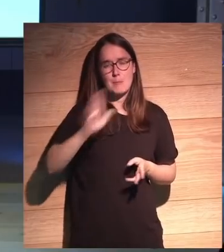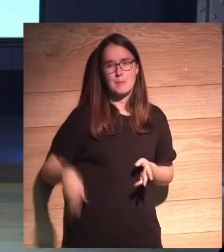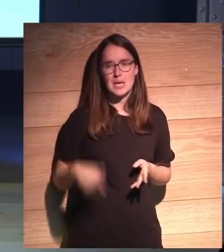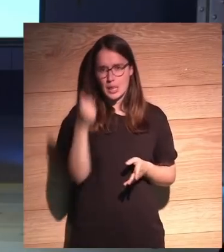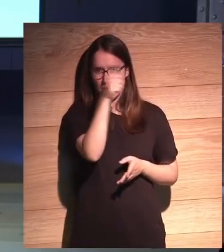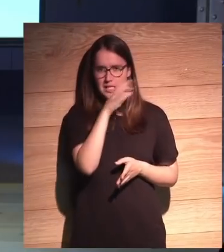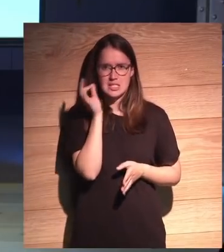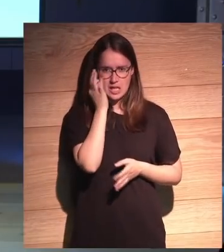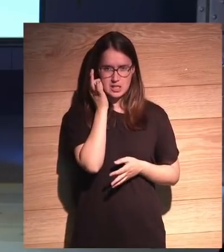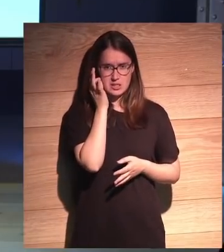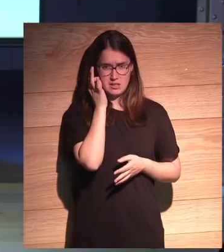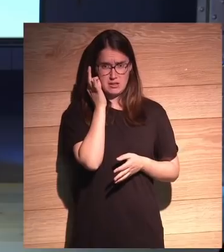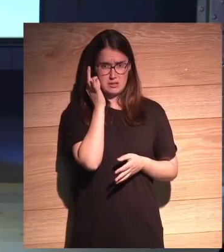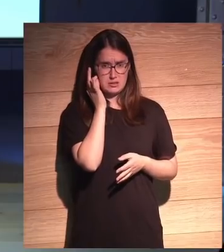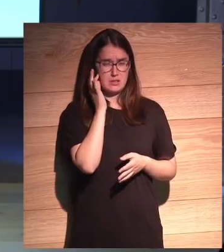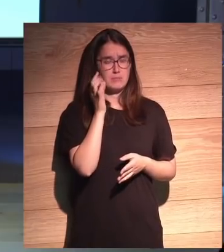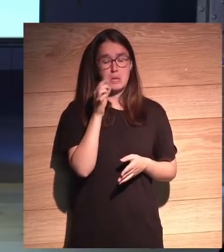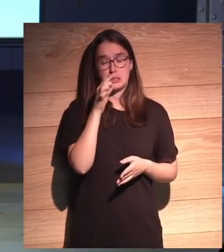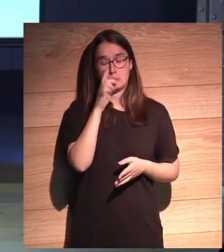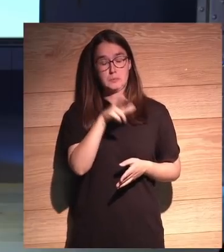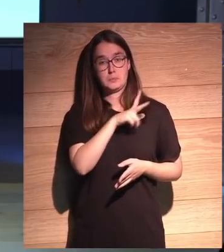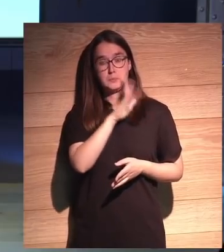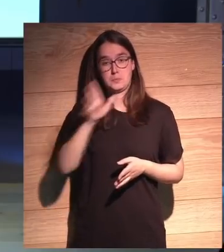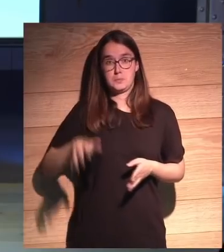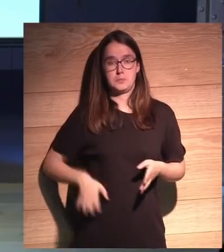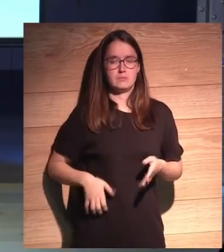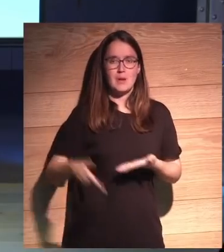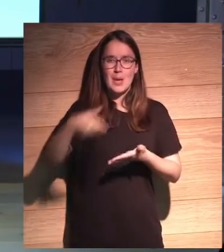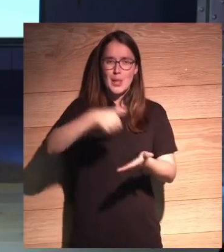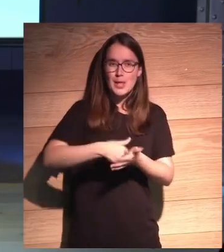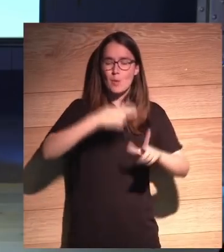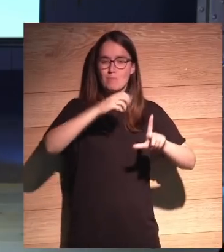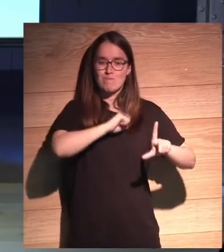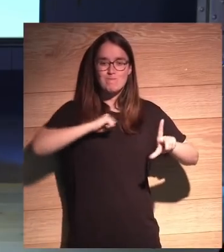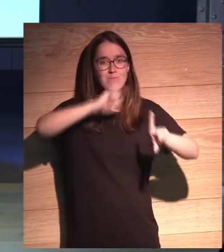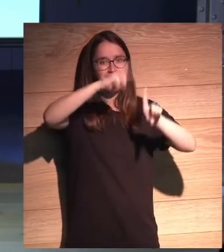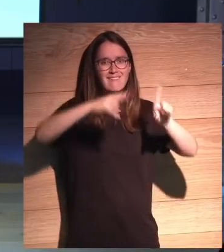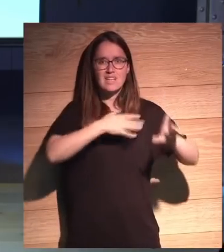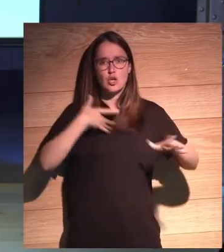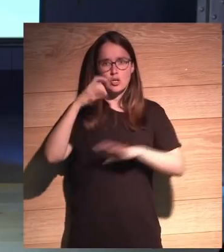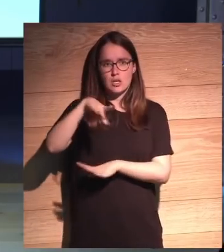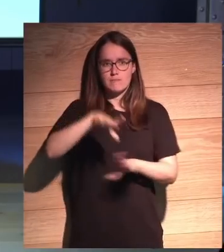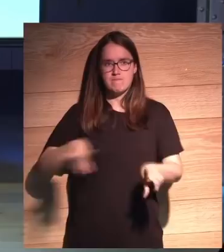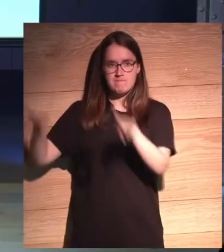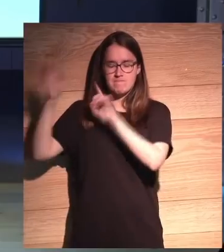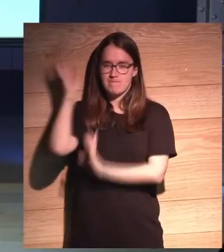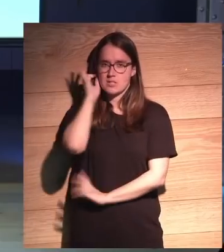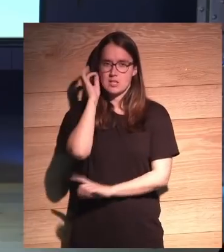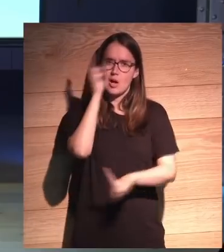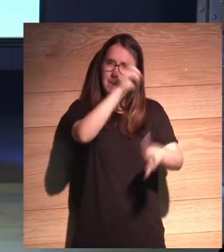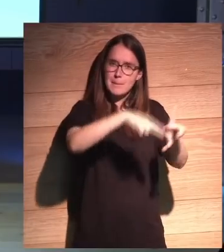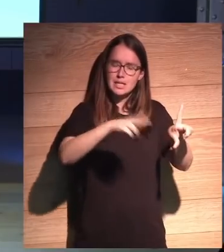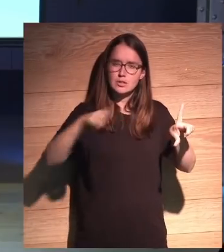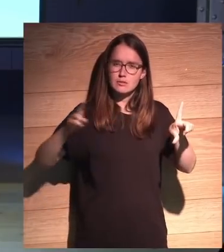princesas, príncipes y alta aristocracia europea se hicieron retratar por esta